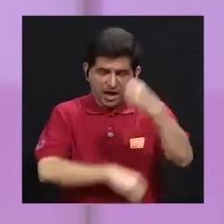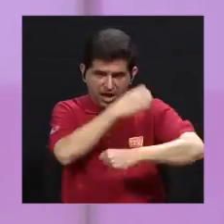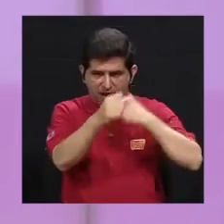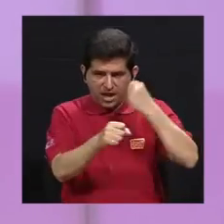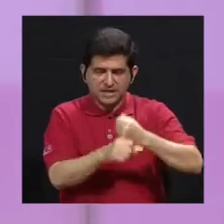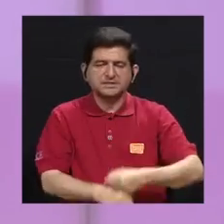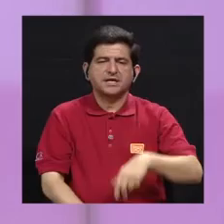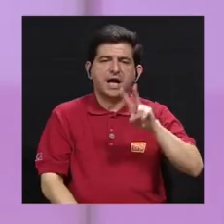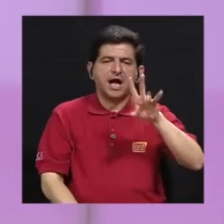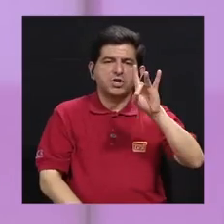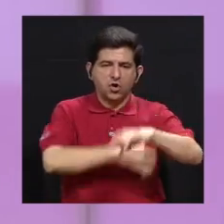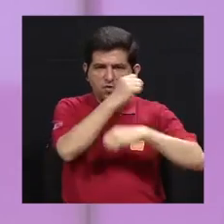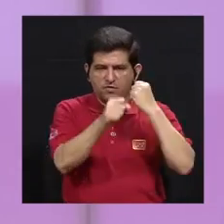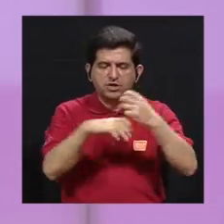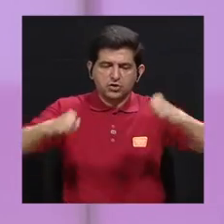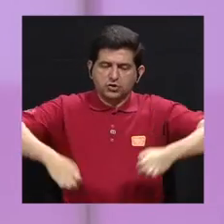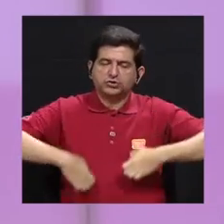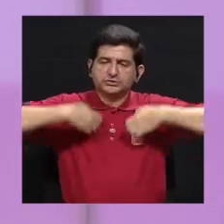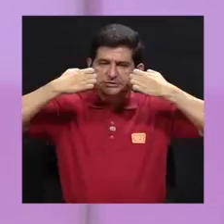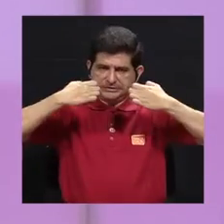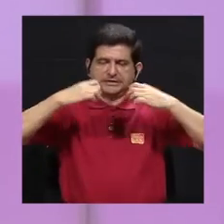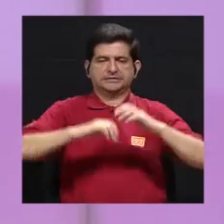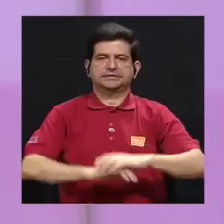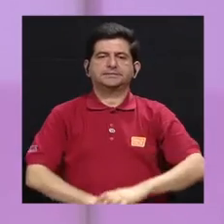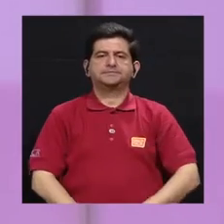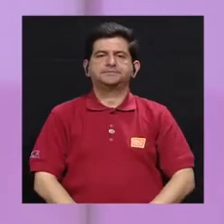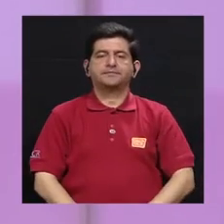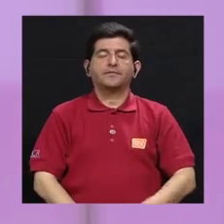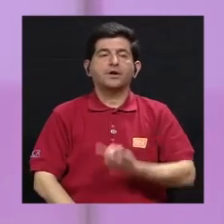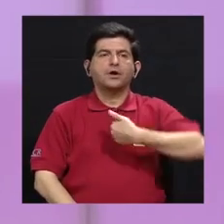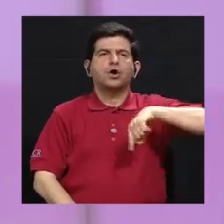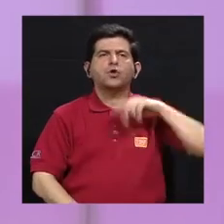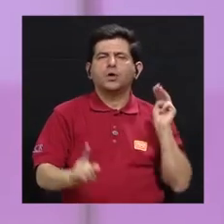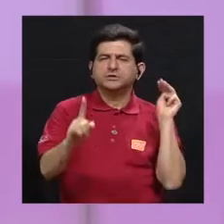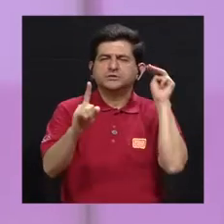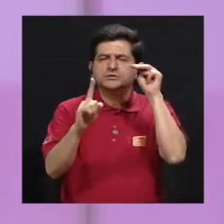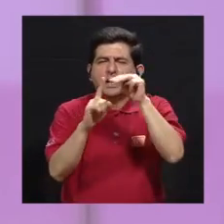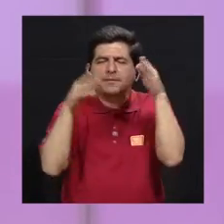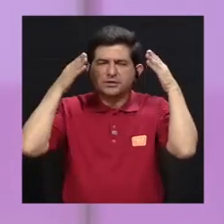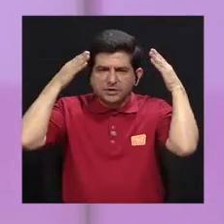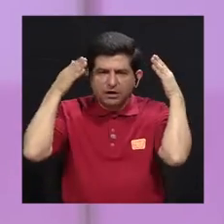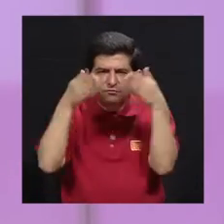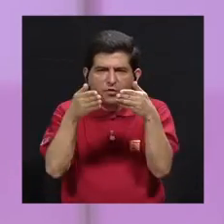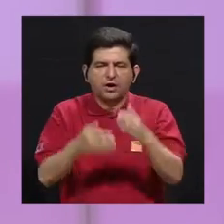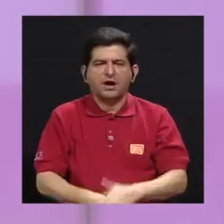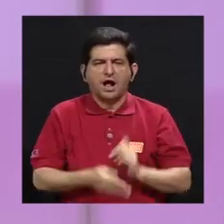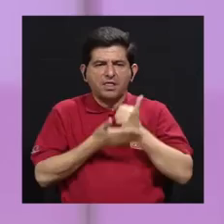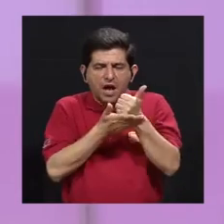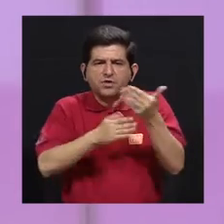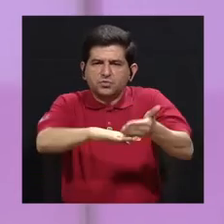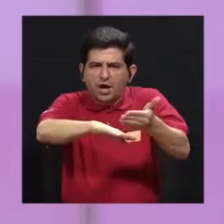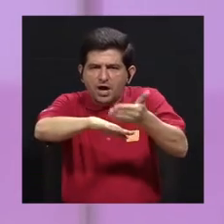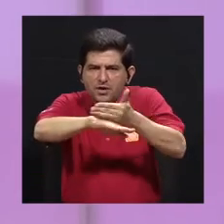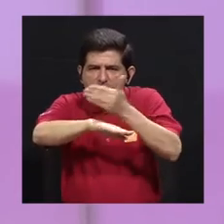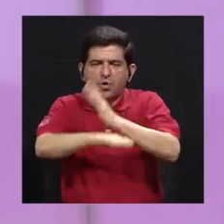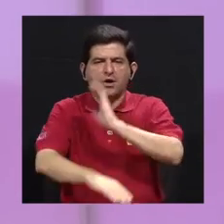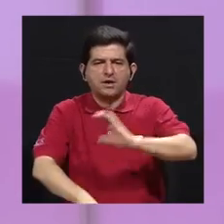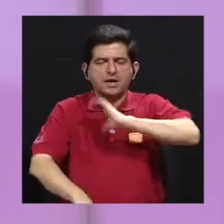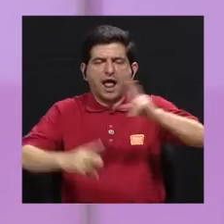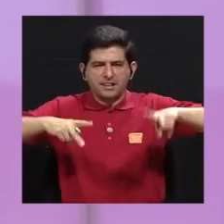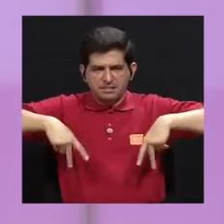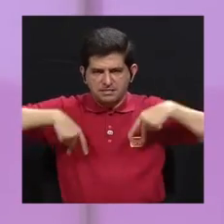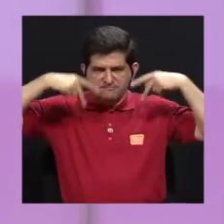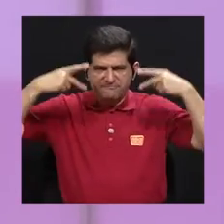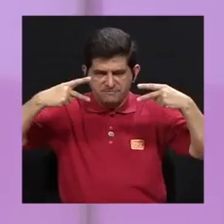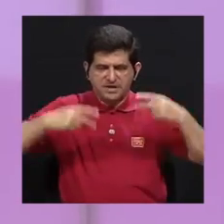este año cumplimos 28 años de existir nuestra misión ha estado enfocada a contribuir con el mejoramiento de la